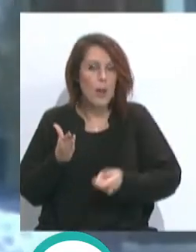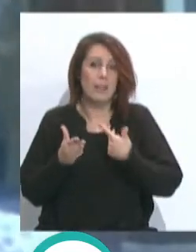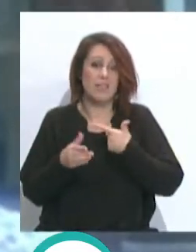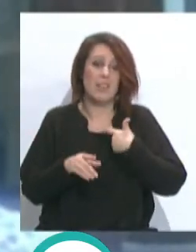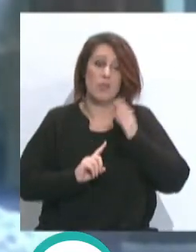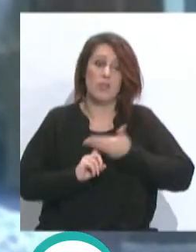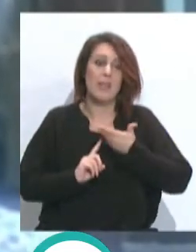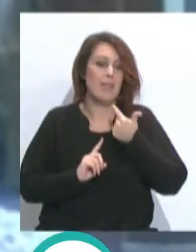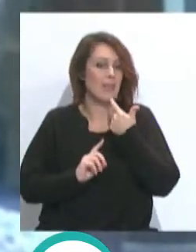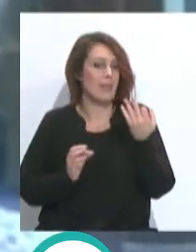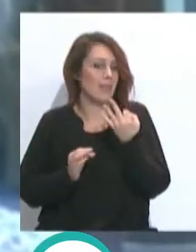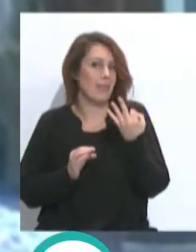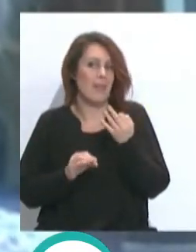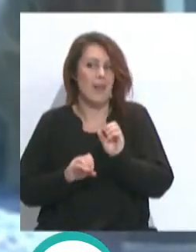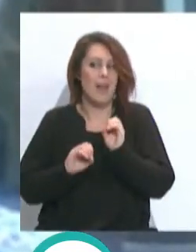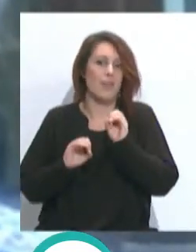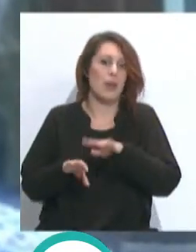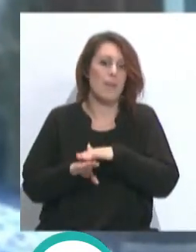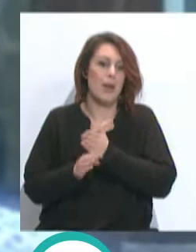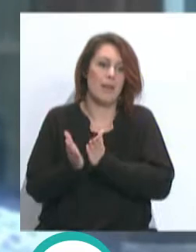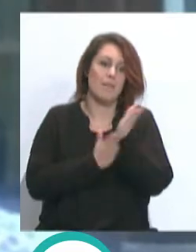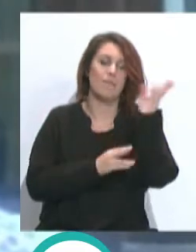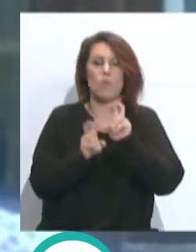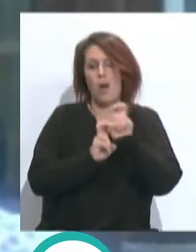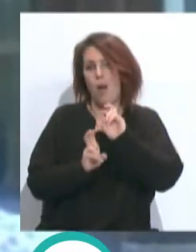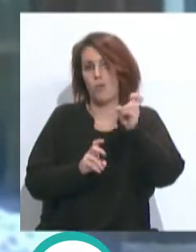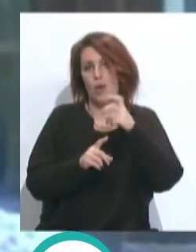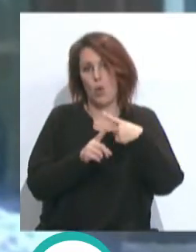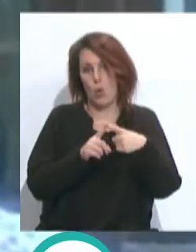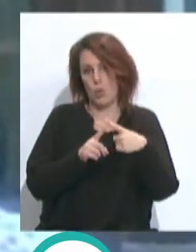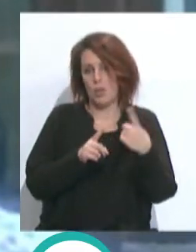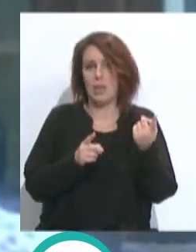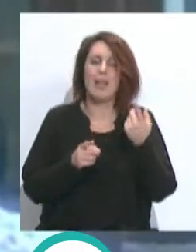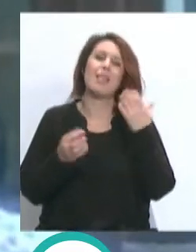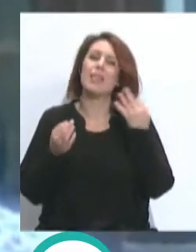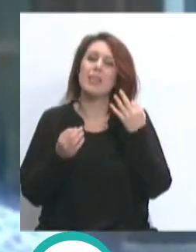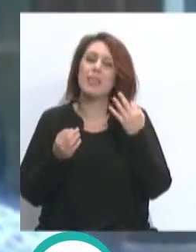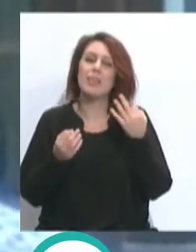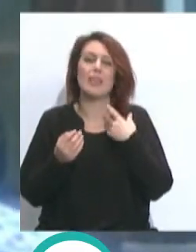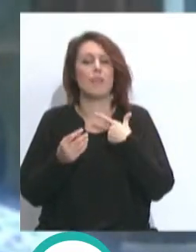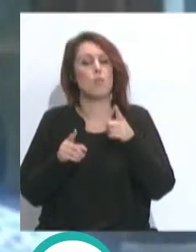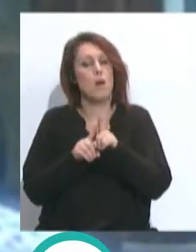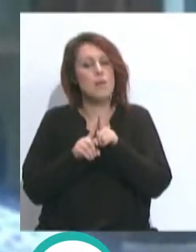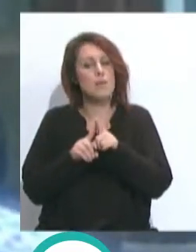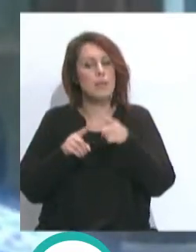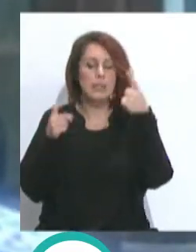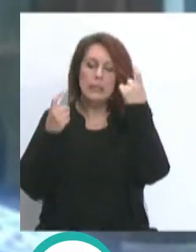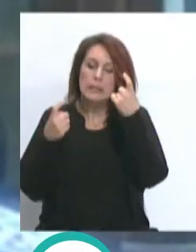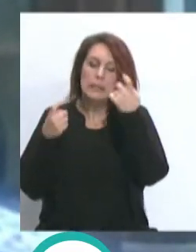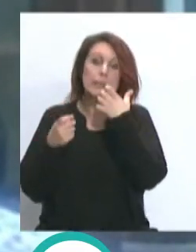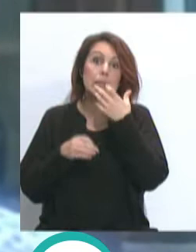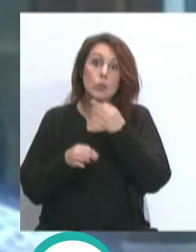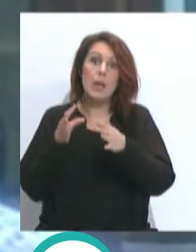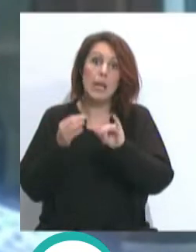que abandonarlas y buscarte la vida en otros campos? Ambas necesitan dedicación y constancia si es que tienes la suerte de conseguir un